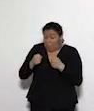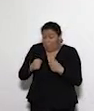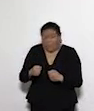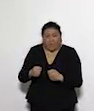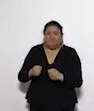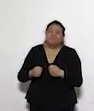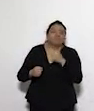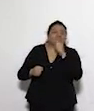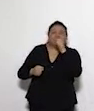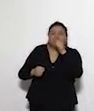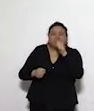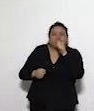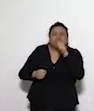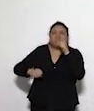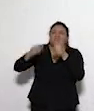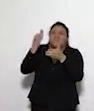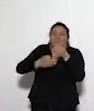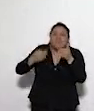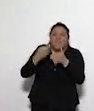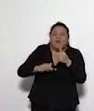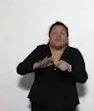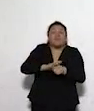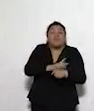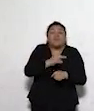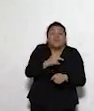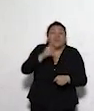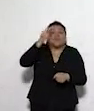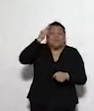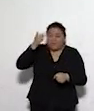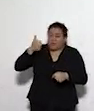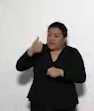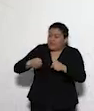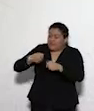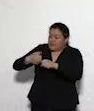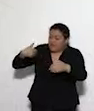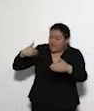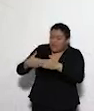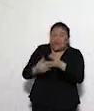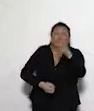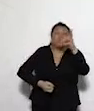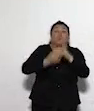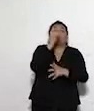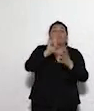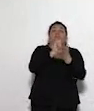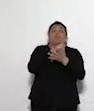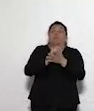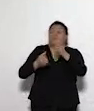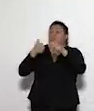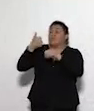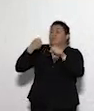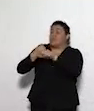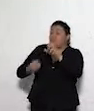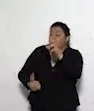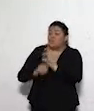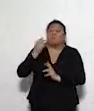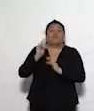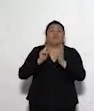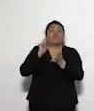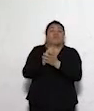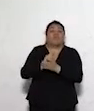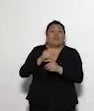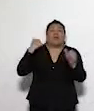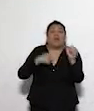y legitimidad social que se requiere si cada 6 años reinventamos la administración pública y sus mandos